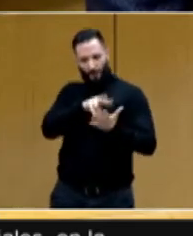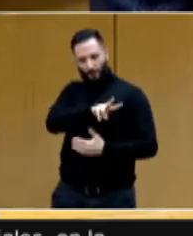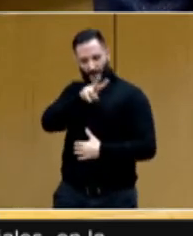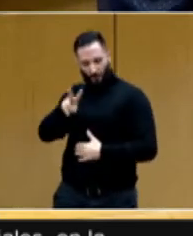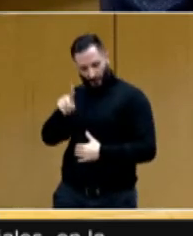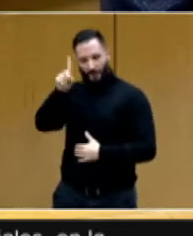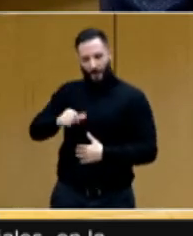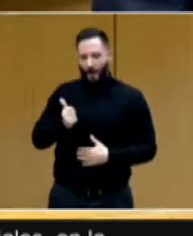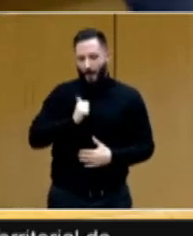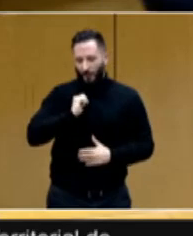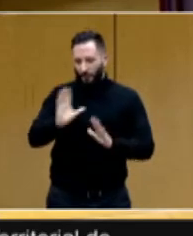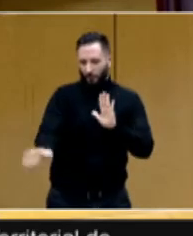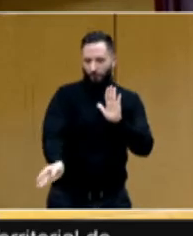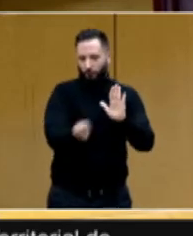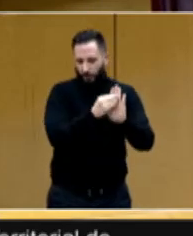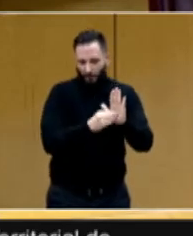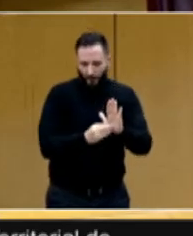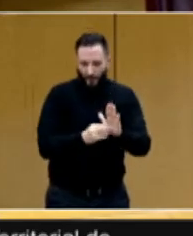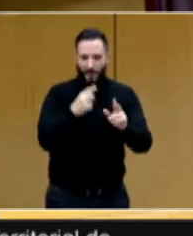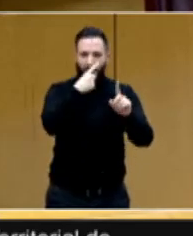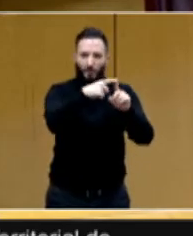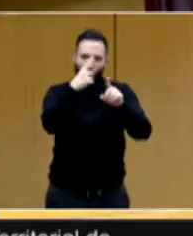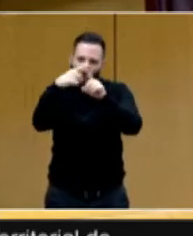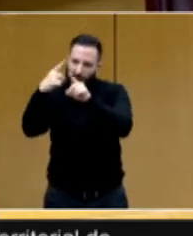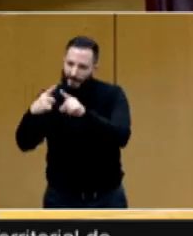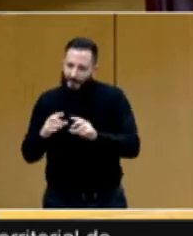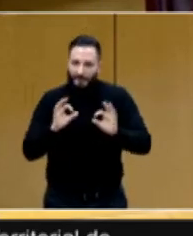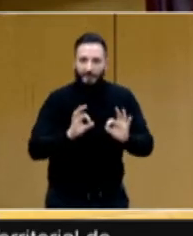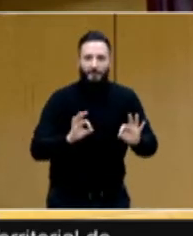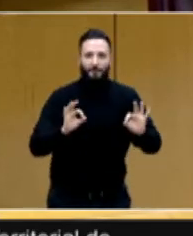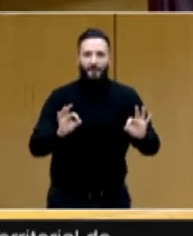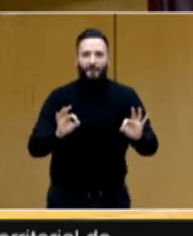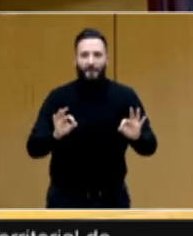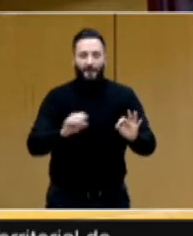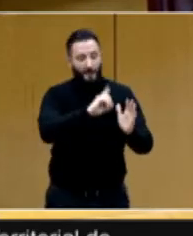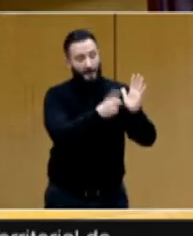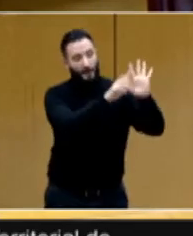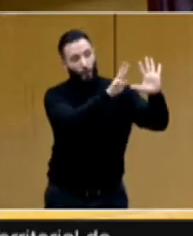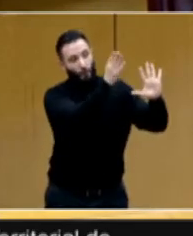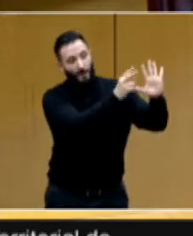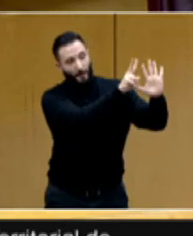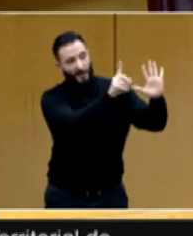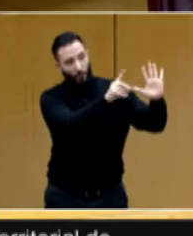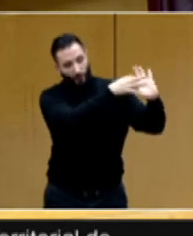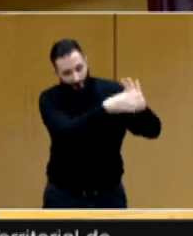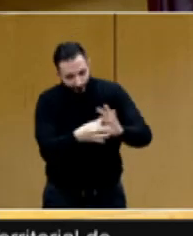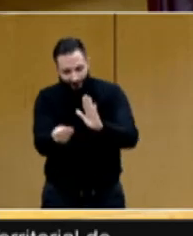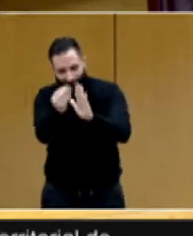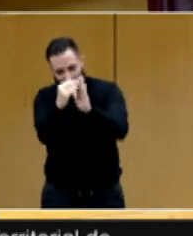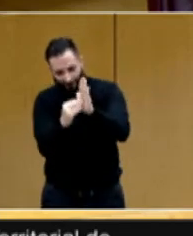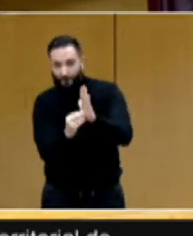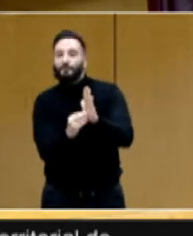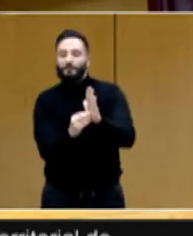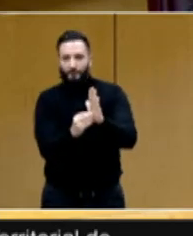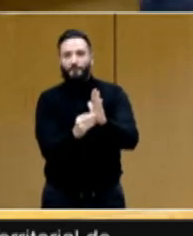incluir diferentes aspectos relacionados con las cuestiones que trata la Ley 8 2021 y